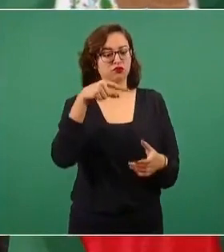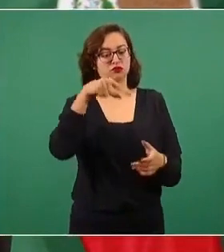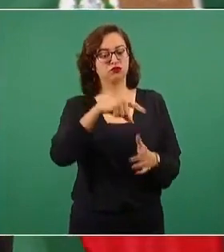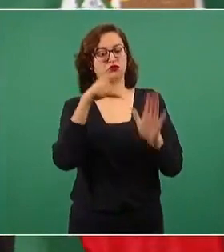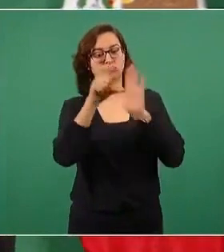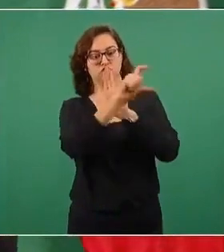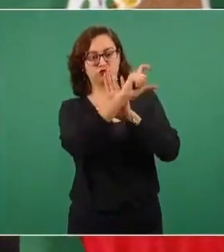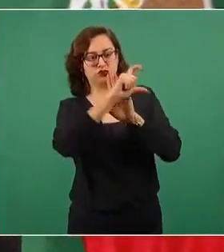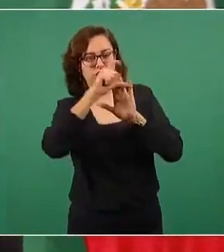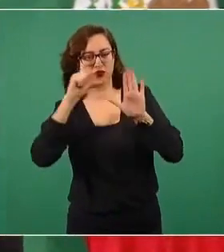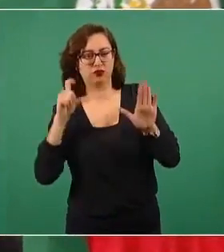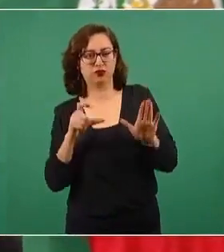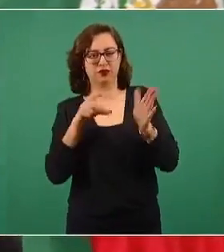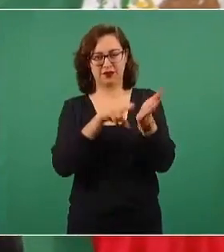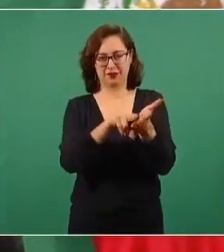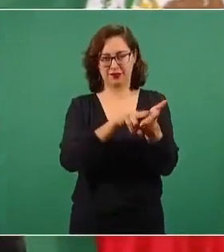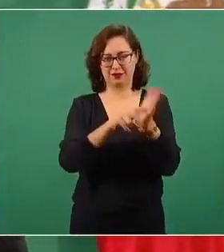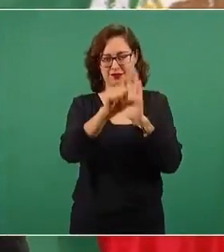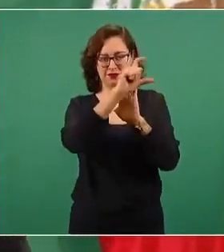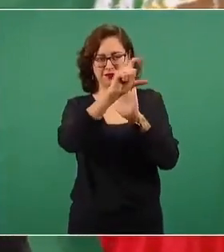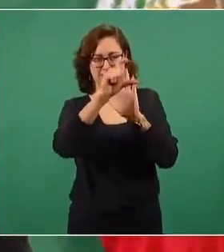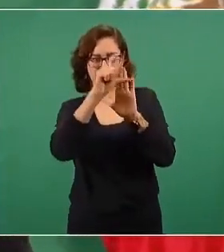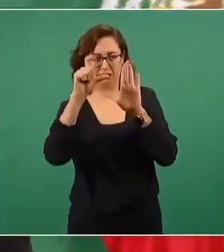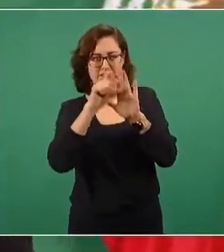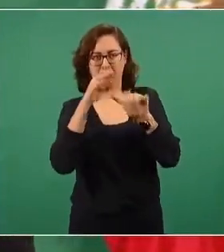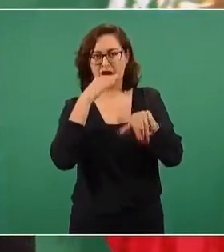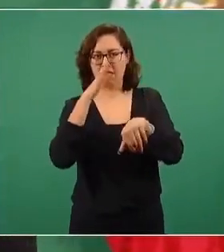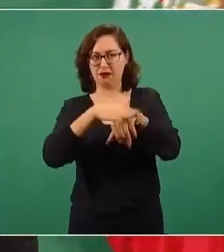que esto fue aprobado